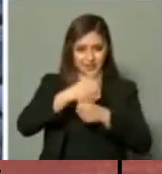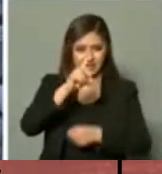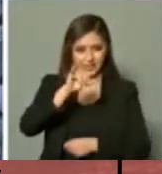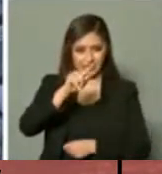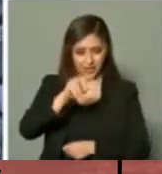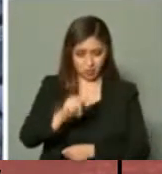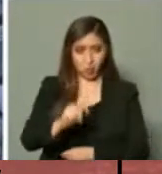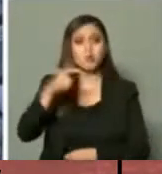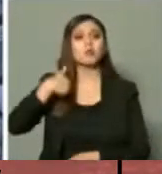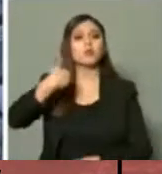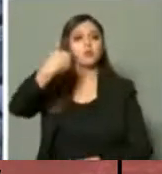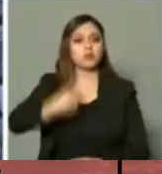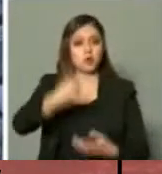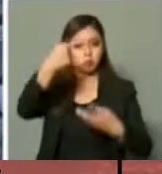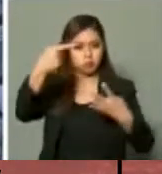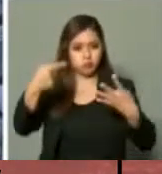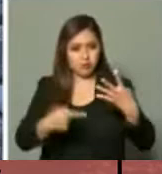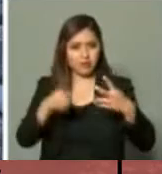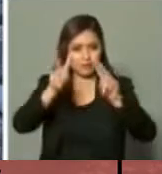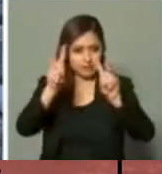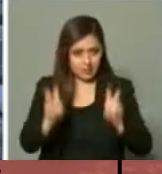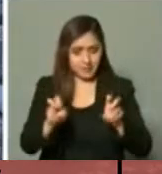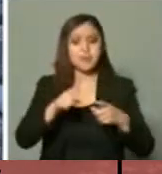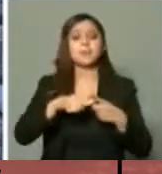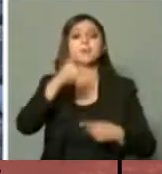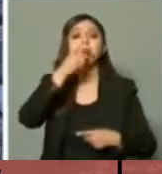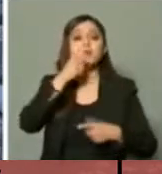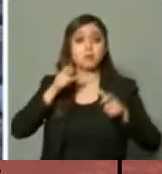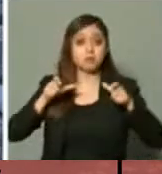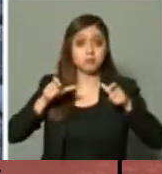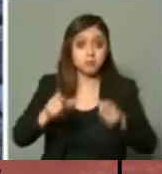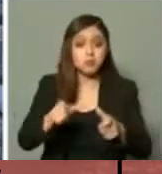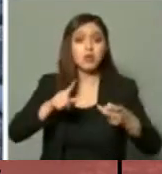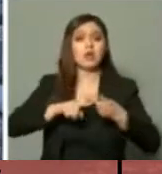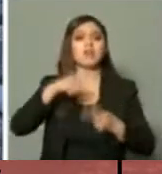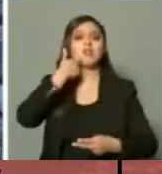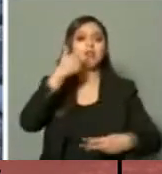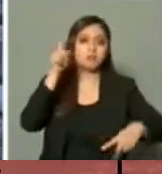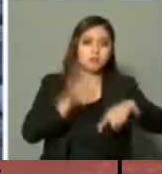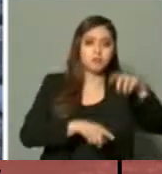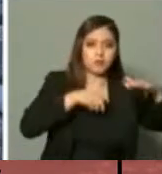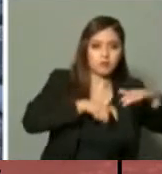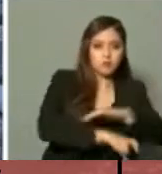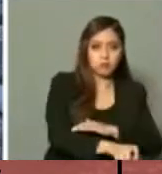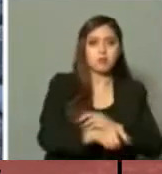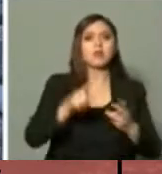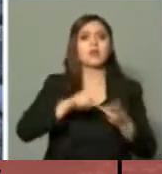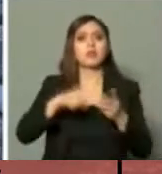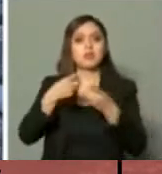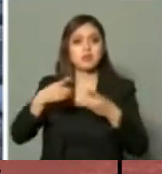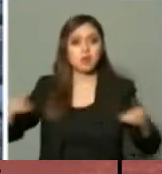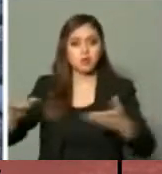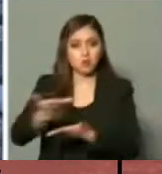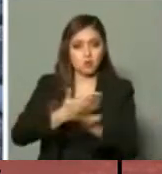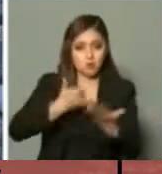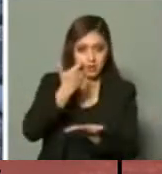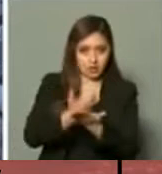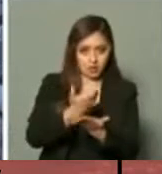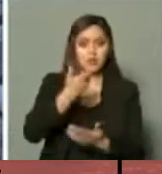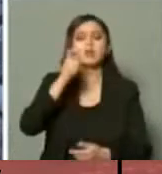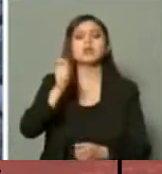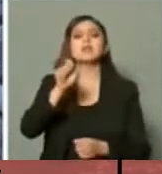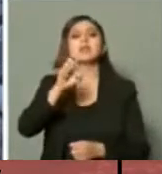legislativa comprende los siguientes temas: seguridad pública, combate a la corrupción, desarrollo económico, servicios